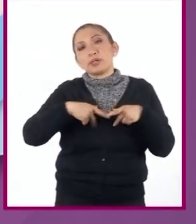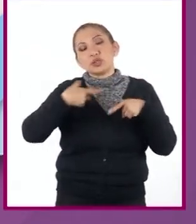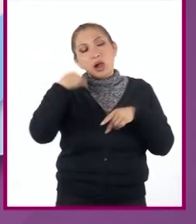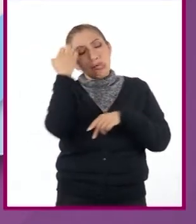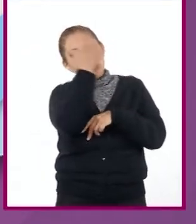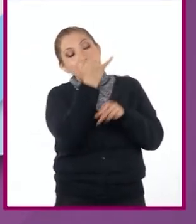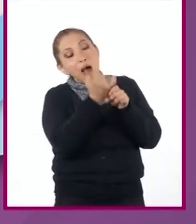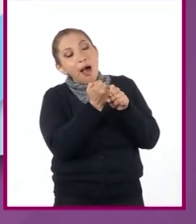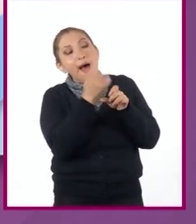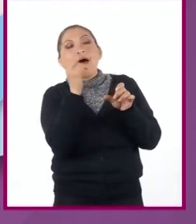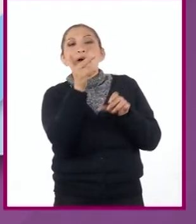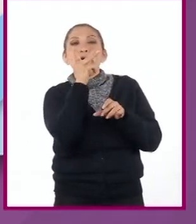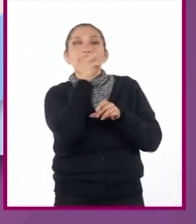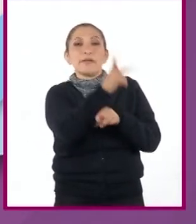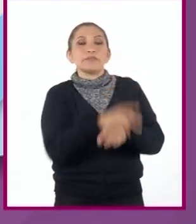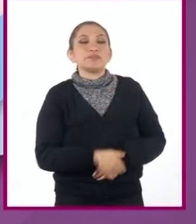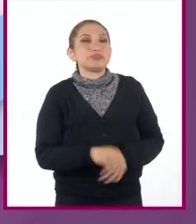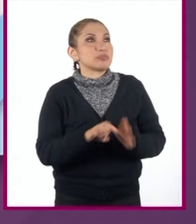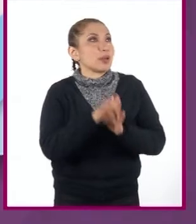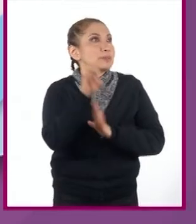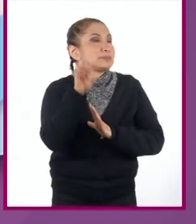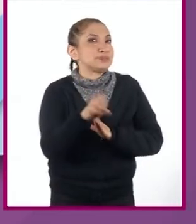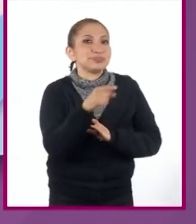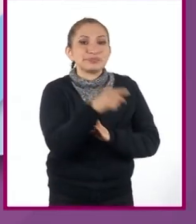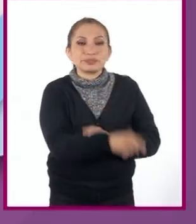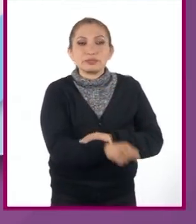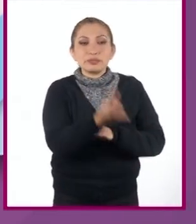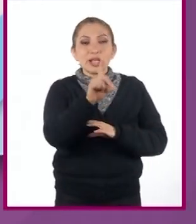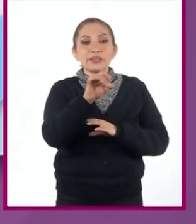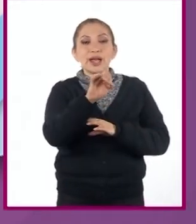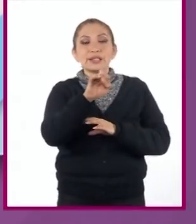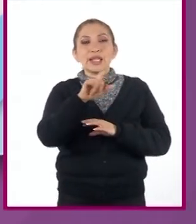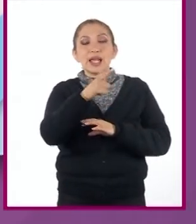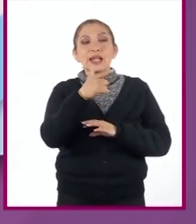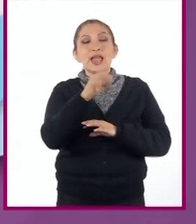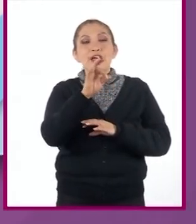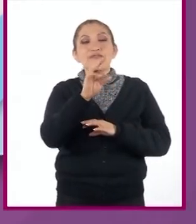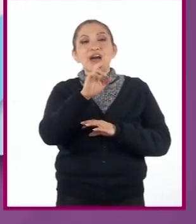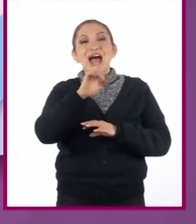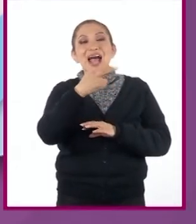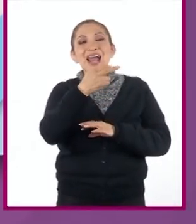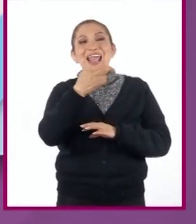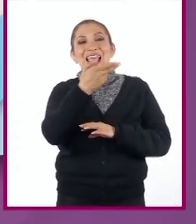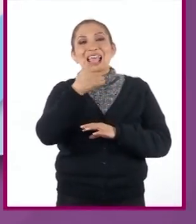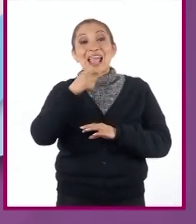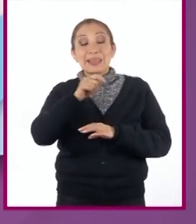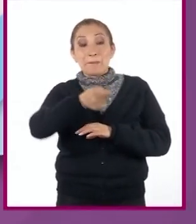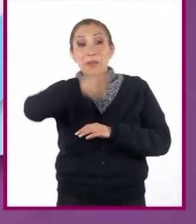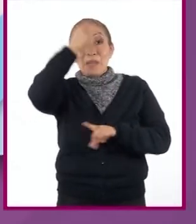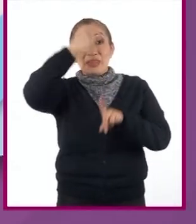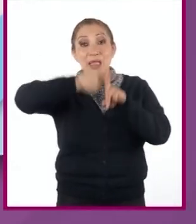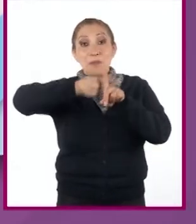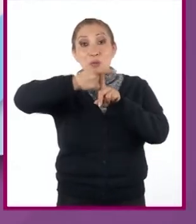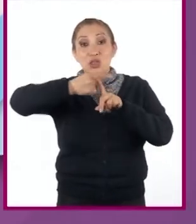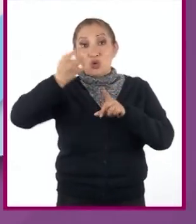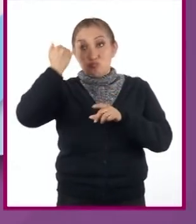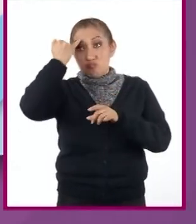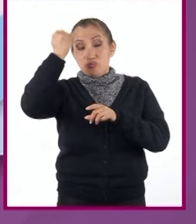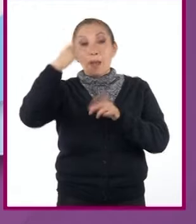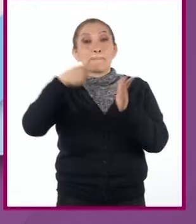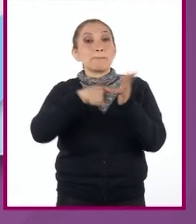estudiaran este concepto. Por ejemplo, Daniel Gabriel Fahrenheit, quien inventó el primer termómetro moderno